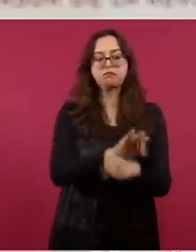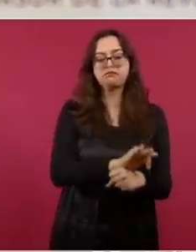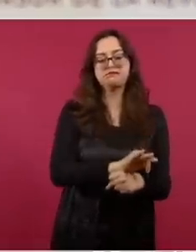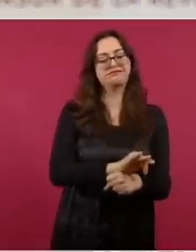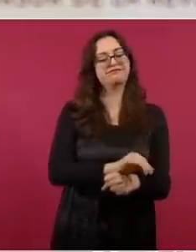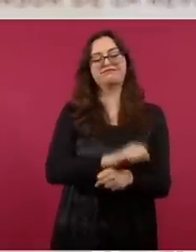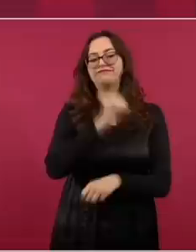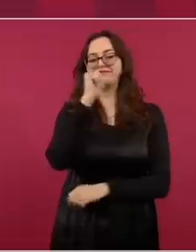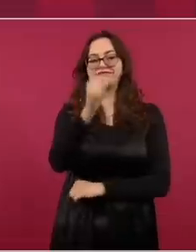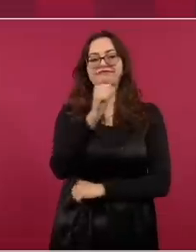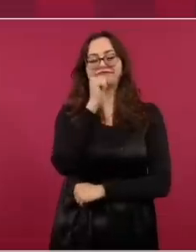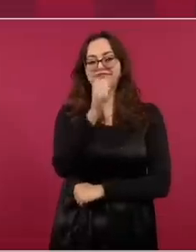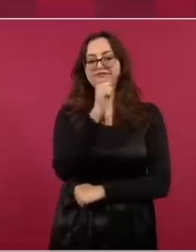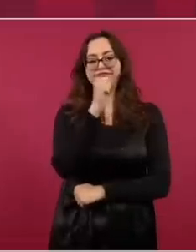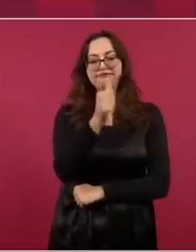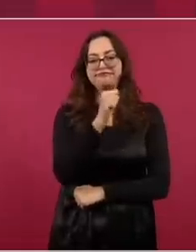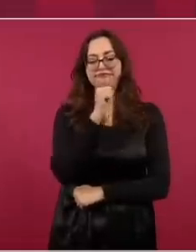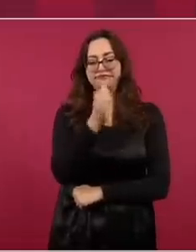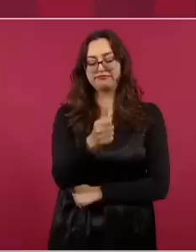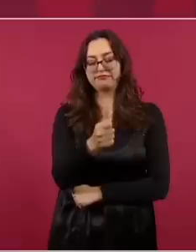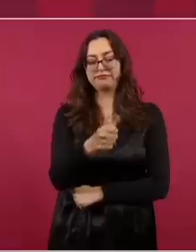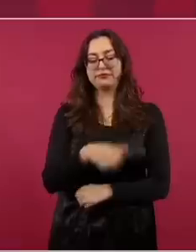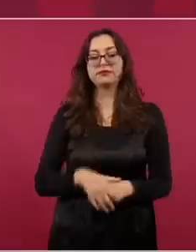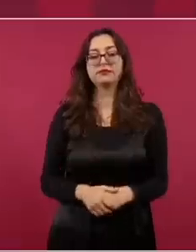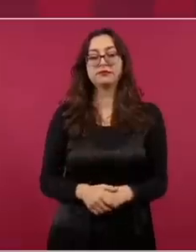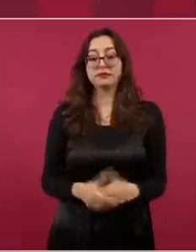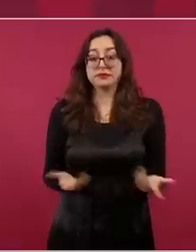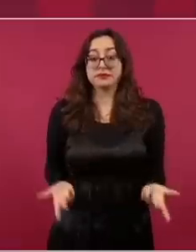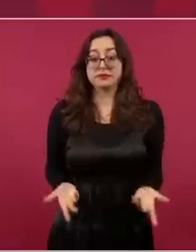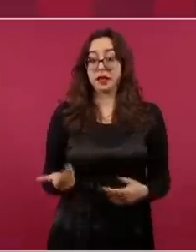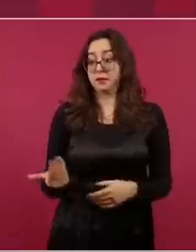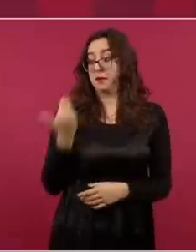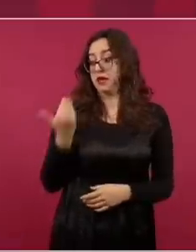ahora con este hecho lamentable de Ciro